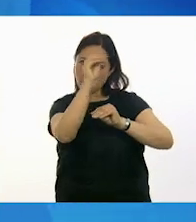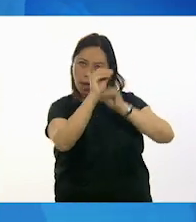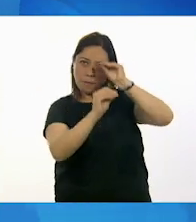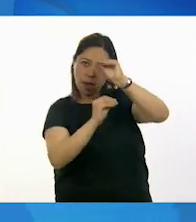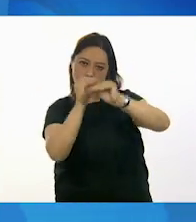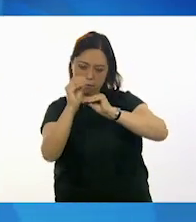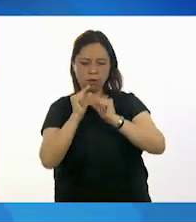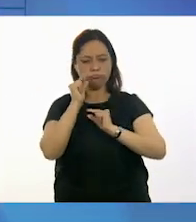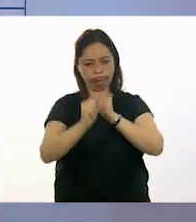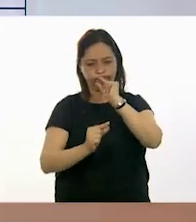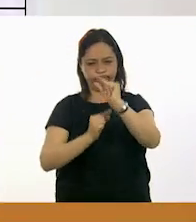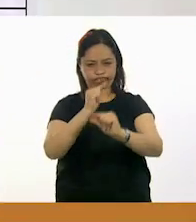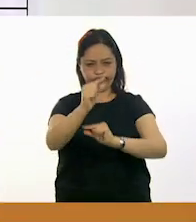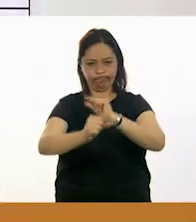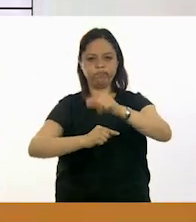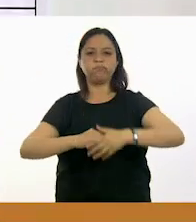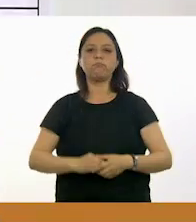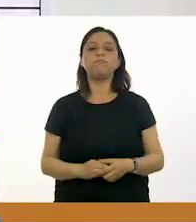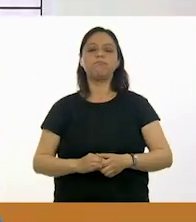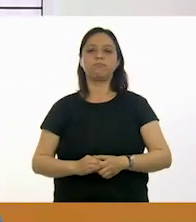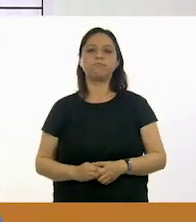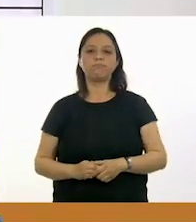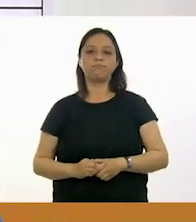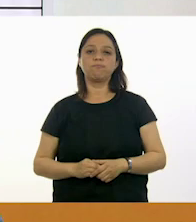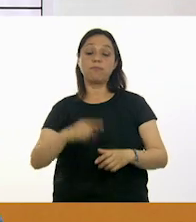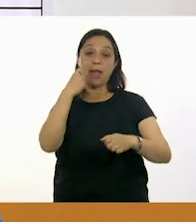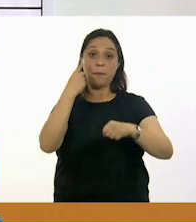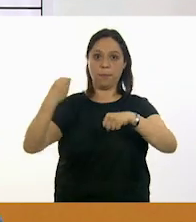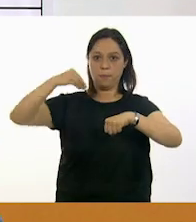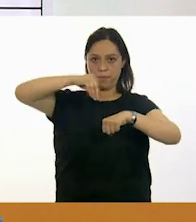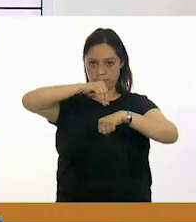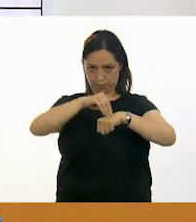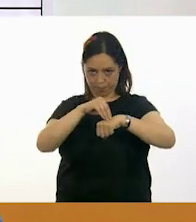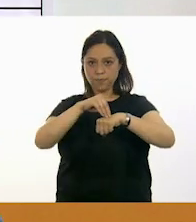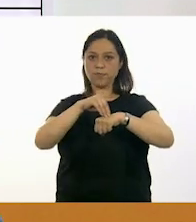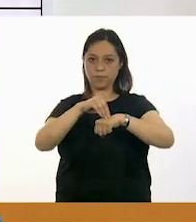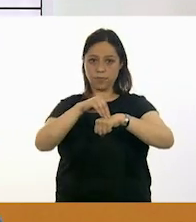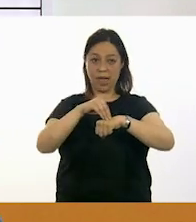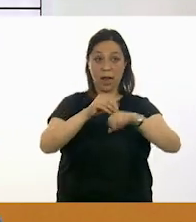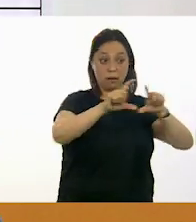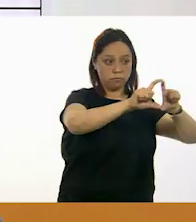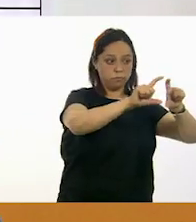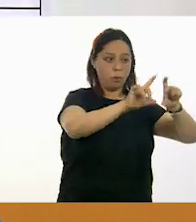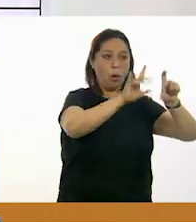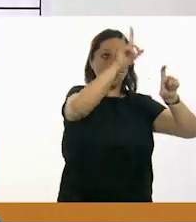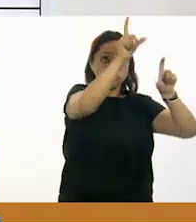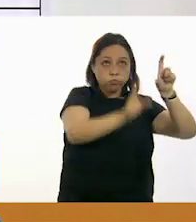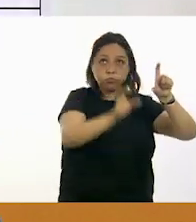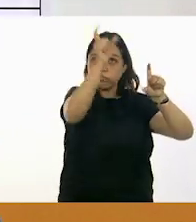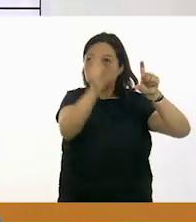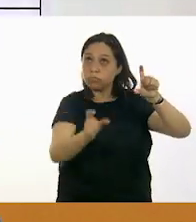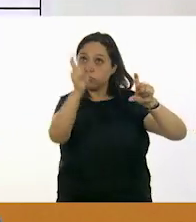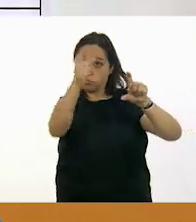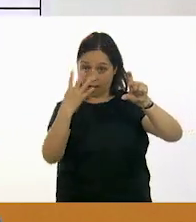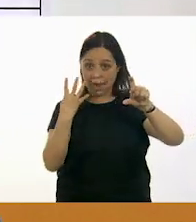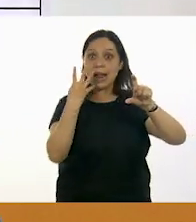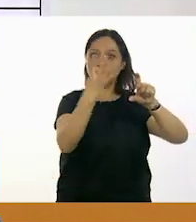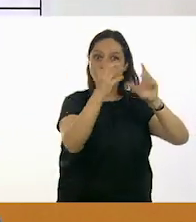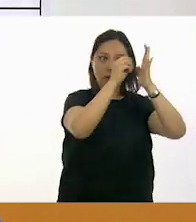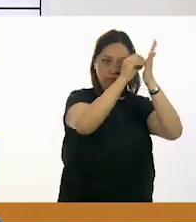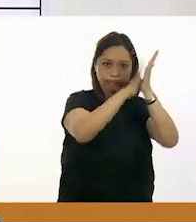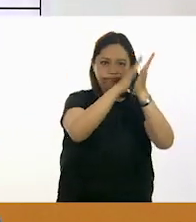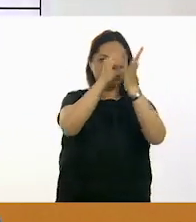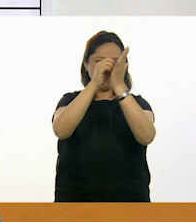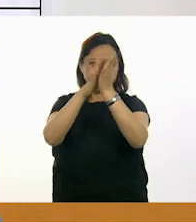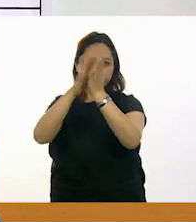paso a paso. Como en este caso, vamos a poner cantidades en los cuatro aspectos de nuestra tabla, nuestras cuatro